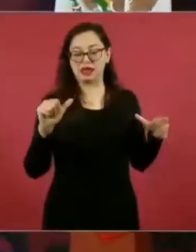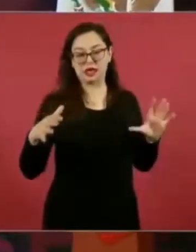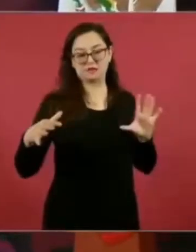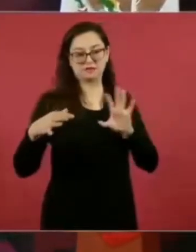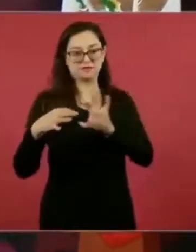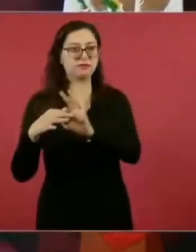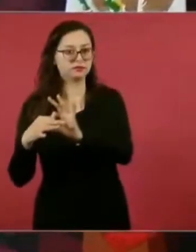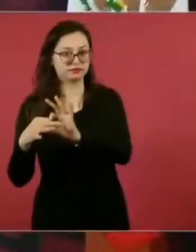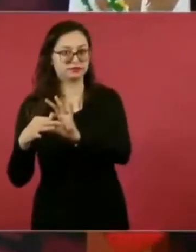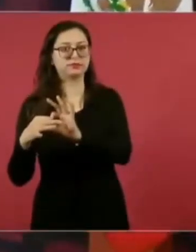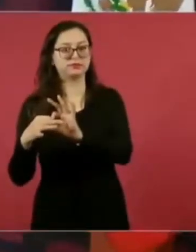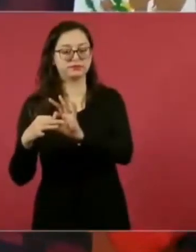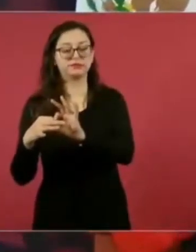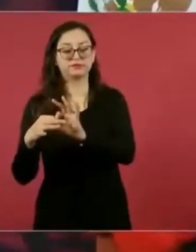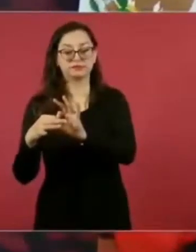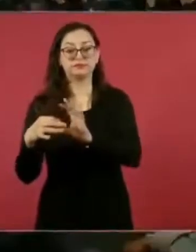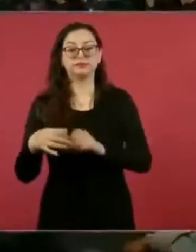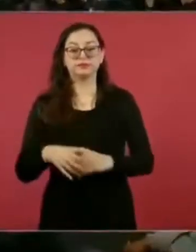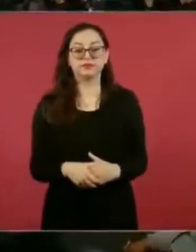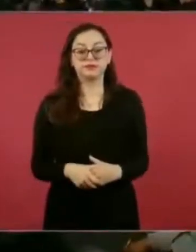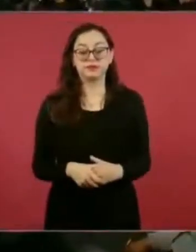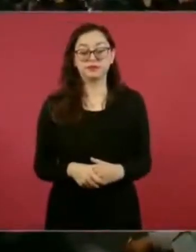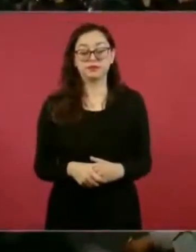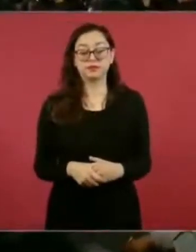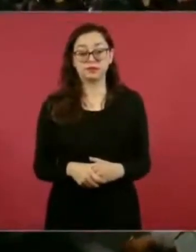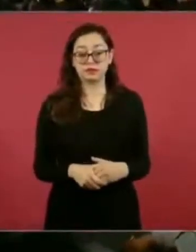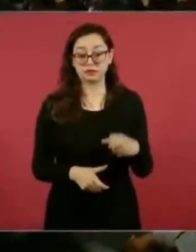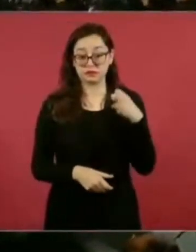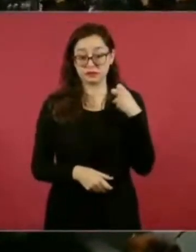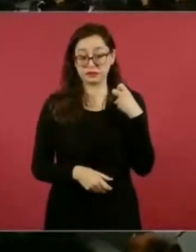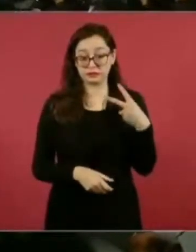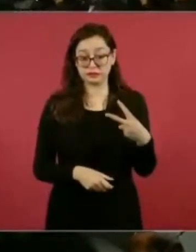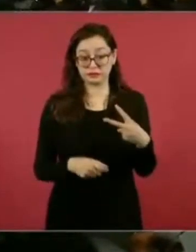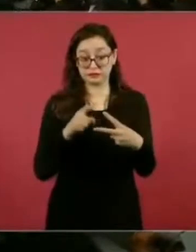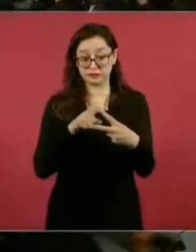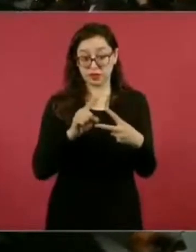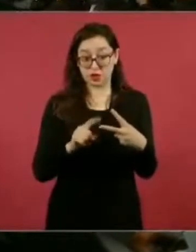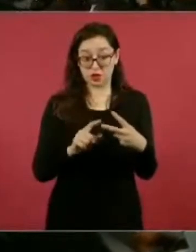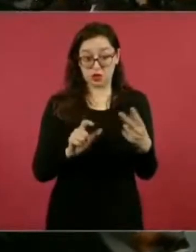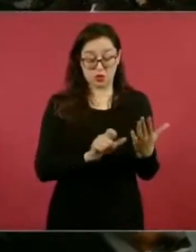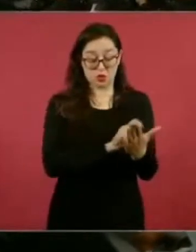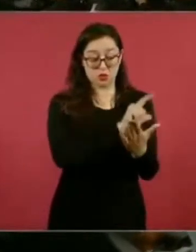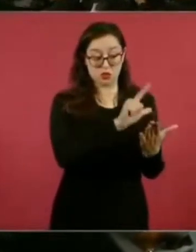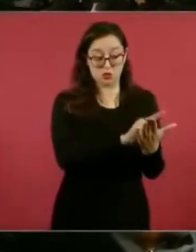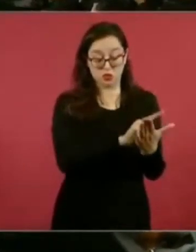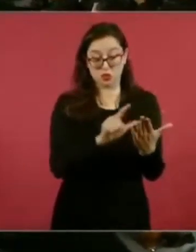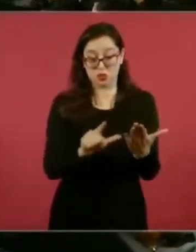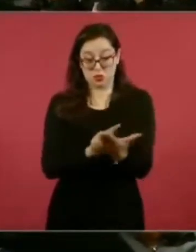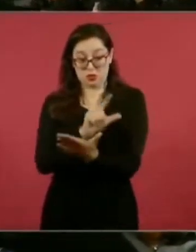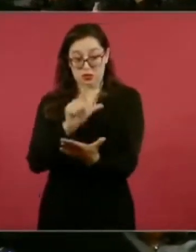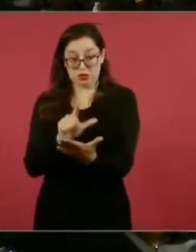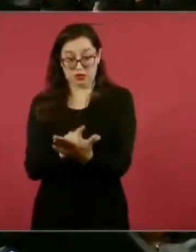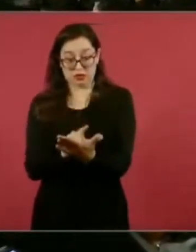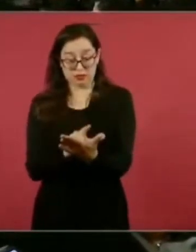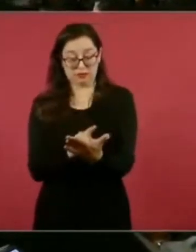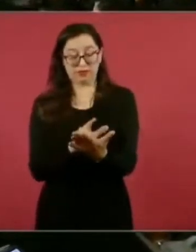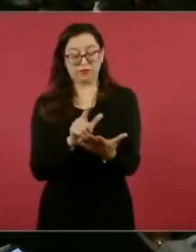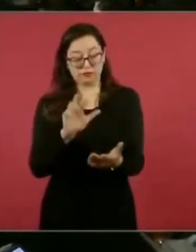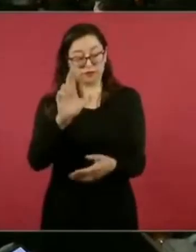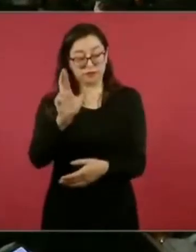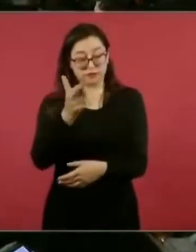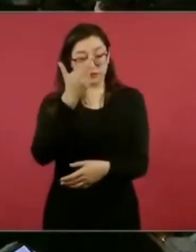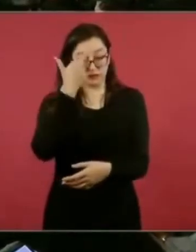que en los dos casos, si ustedes recuerdan, el día 5 de